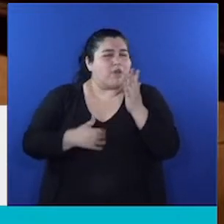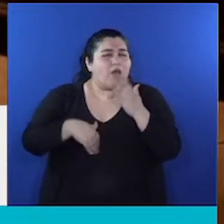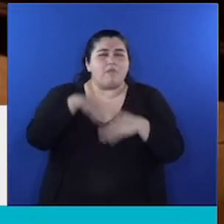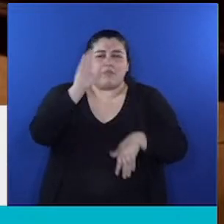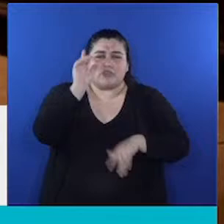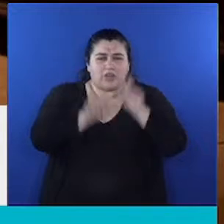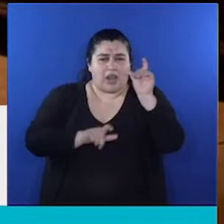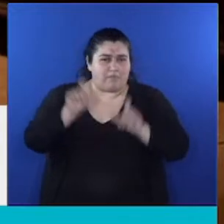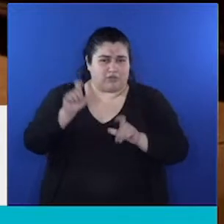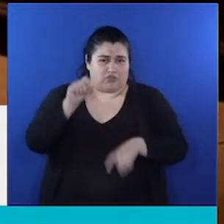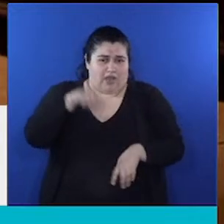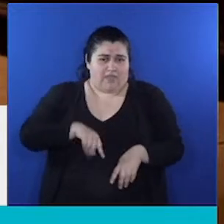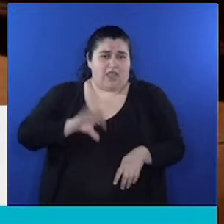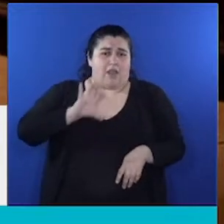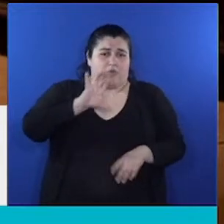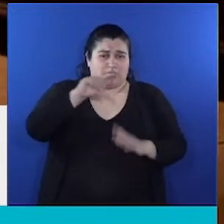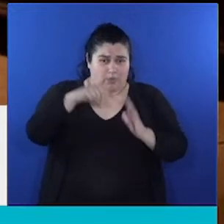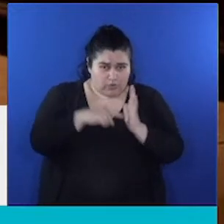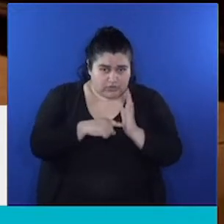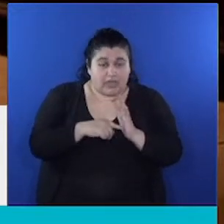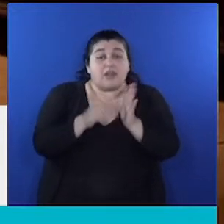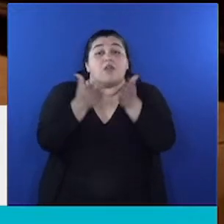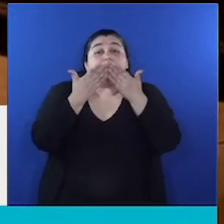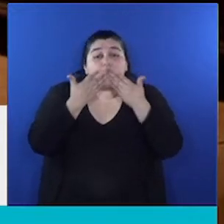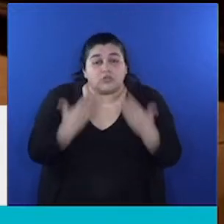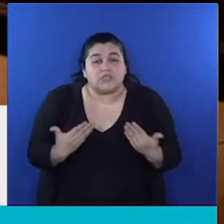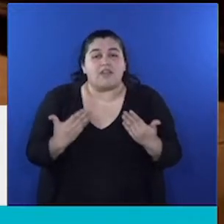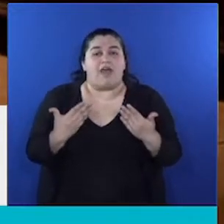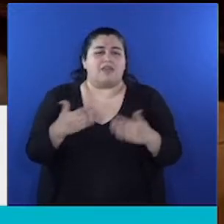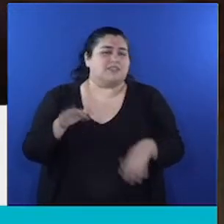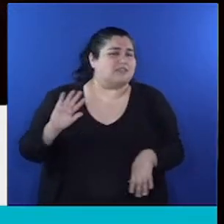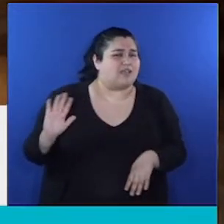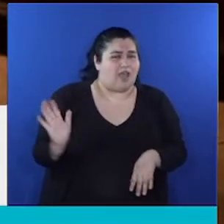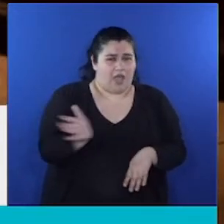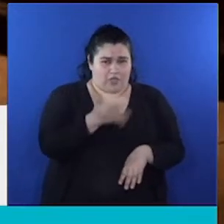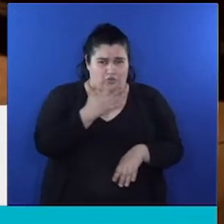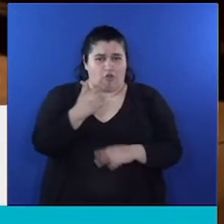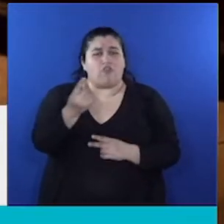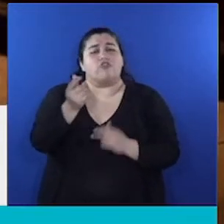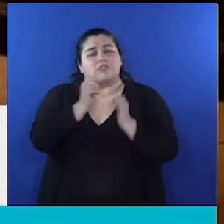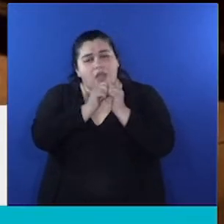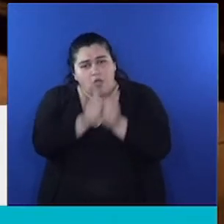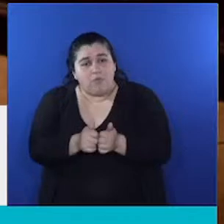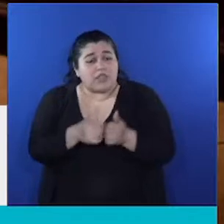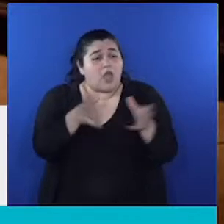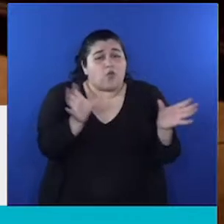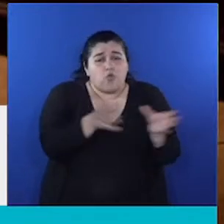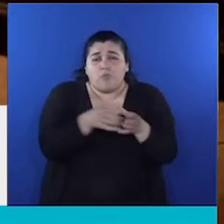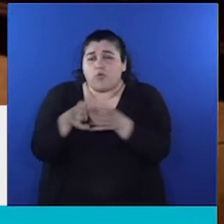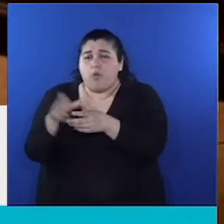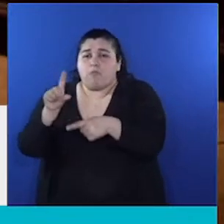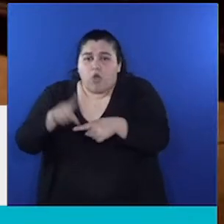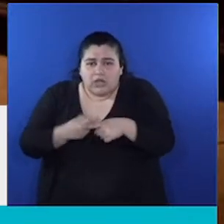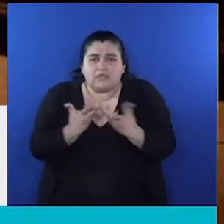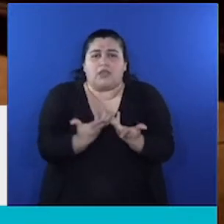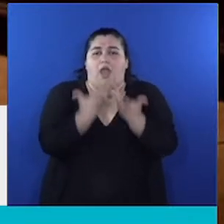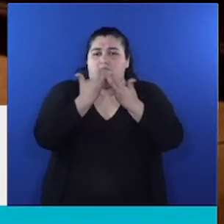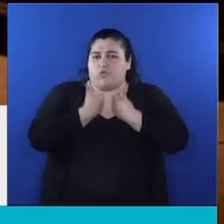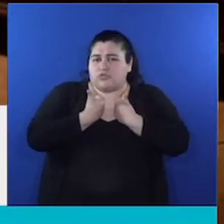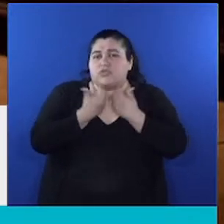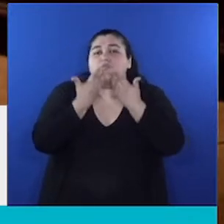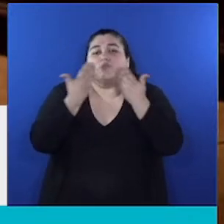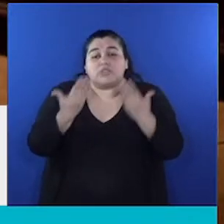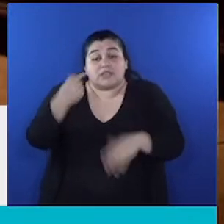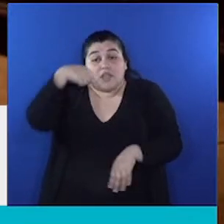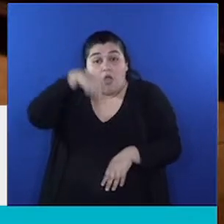esta provincia de Buenos Aires. Muchas gracias a todos y todas por acompañar, a todos los bloques que pudieron acompañar, y me parece que hoy realmente